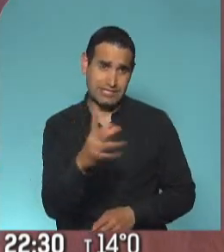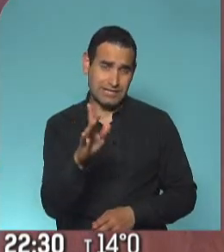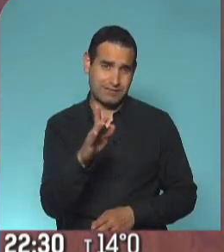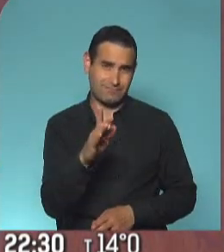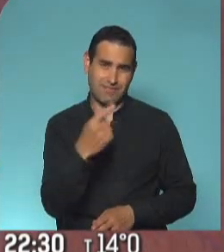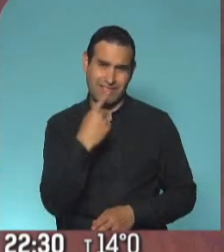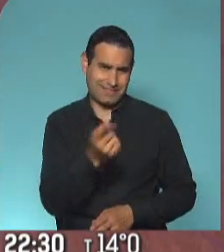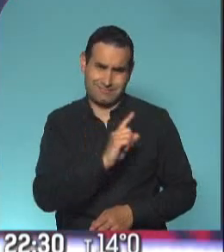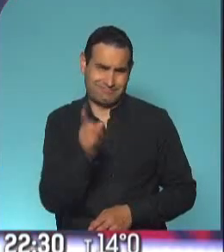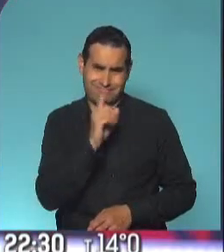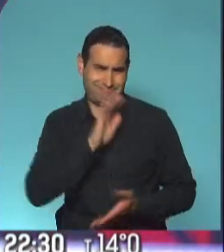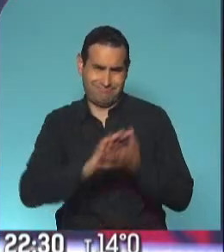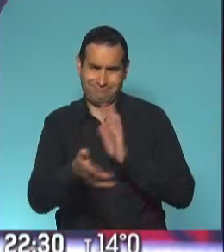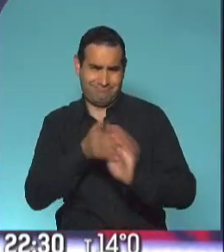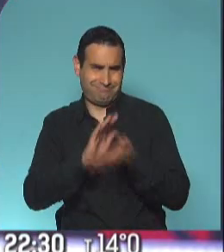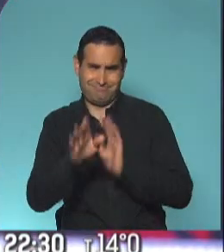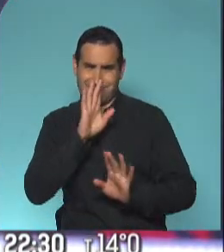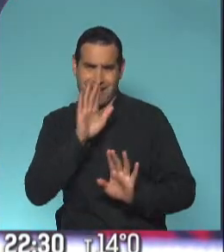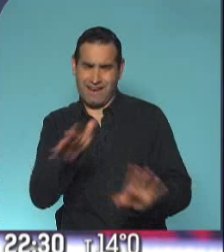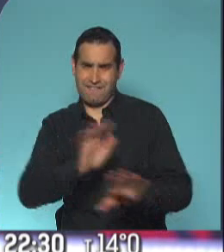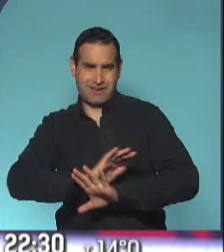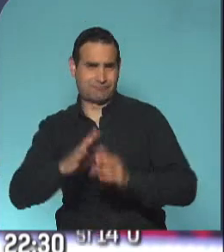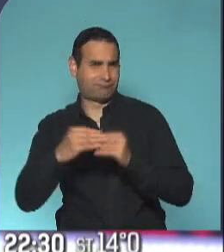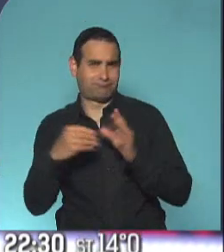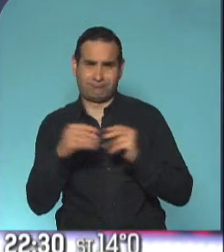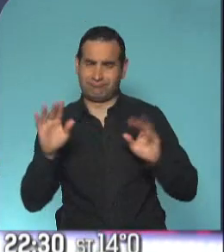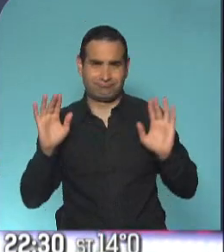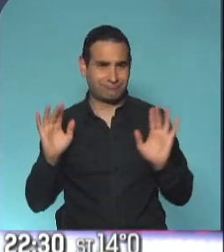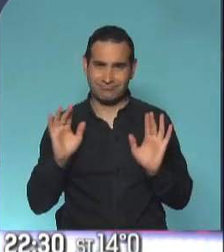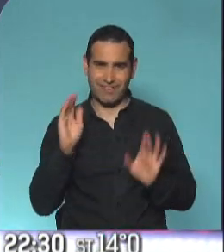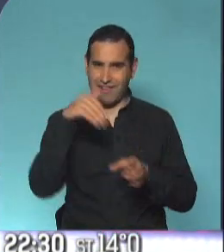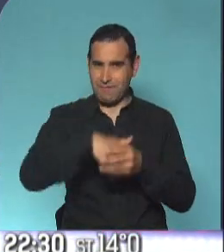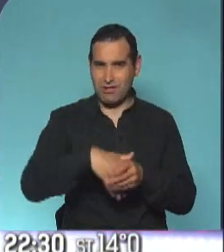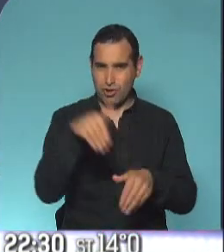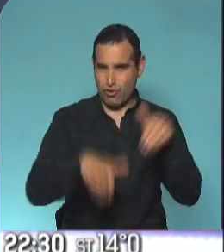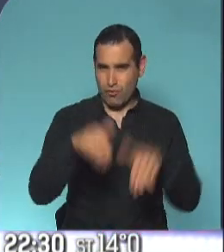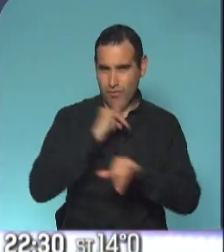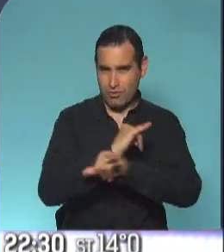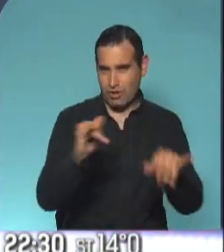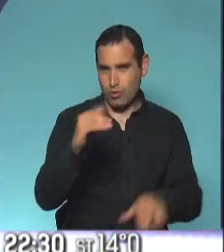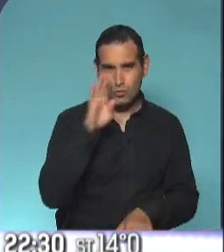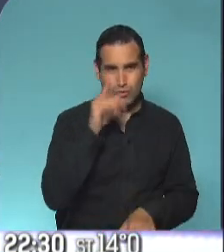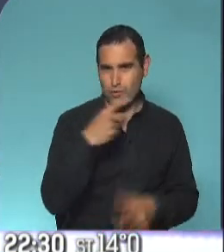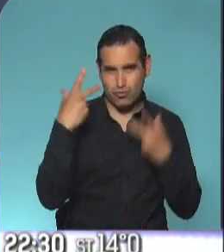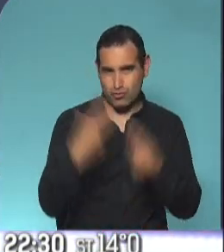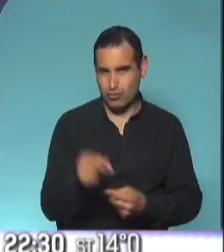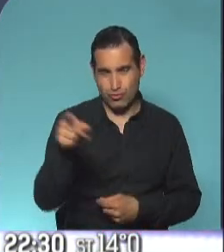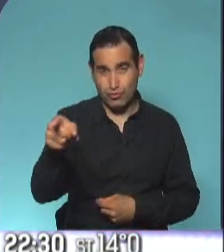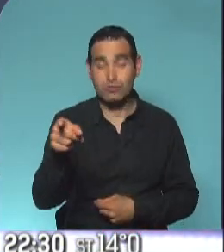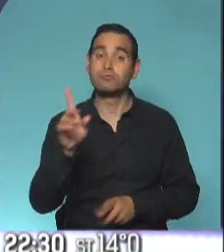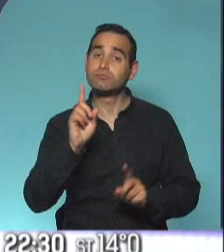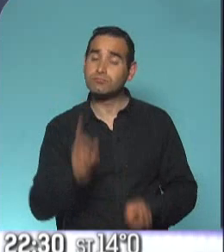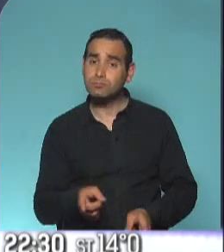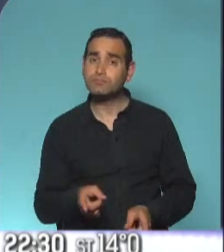Beijing, que no quieren saber nada ni quedar inmiscuidos en la política y en la campaña electoral de los Estados Unidos. Entre tanto,